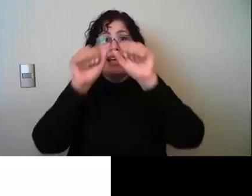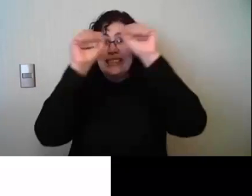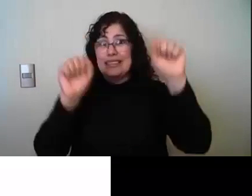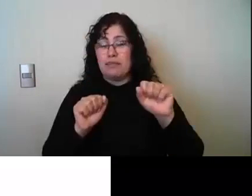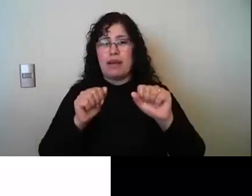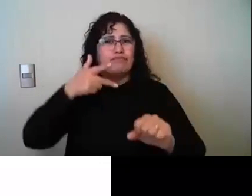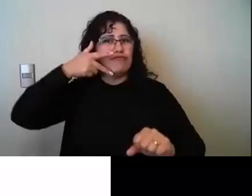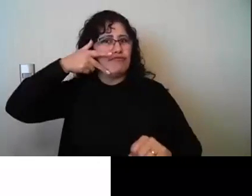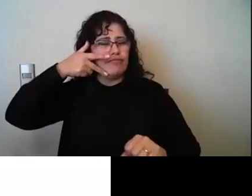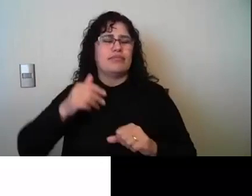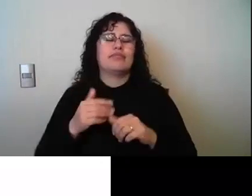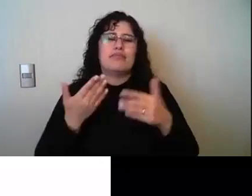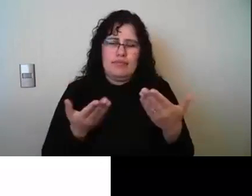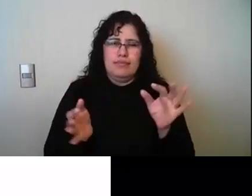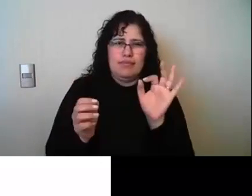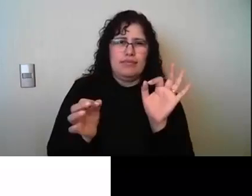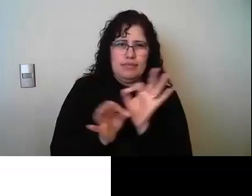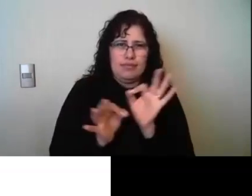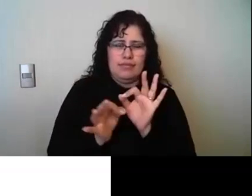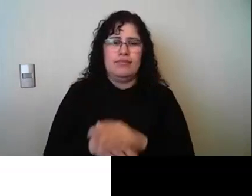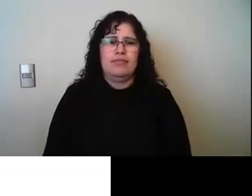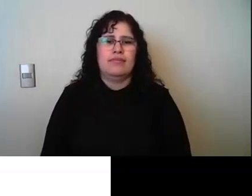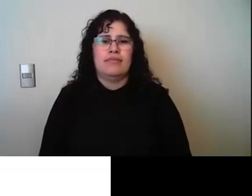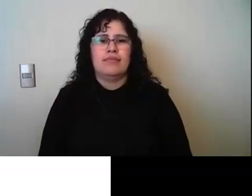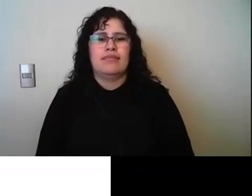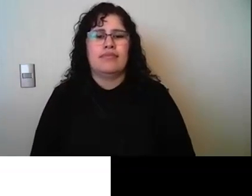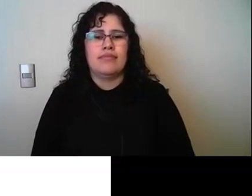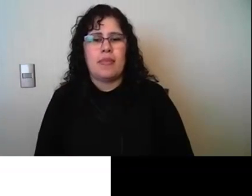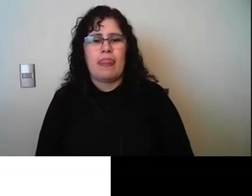trigeminal. El